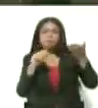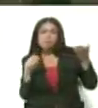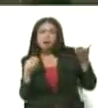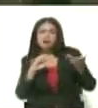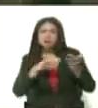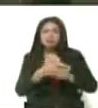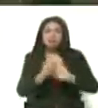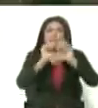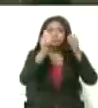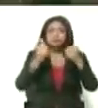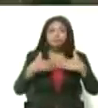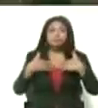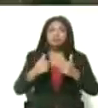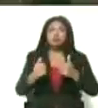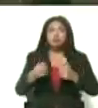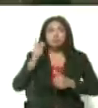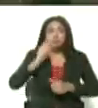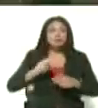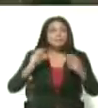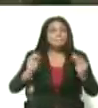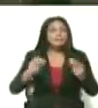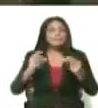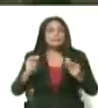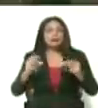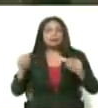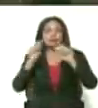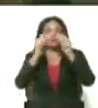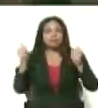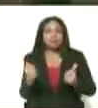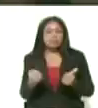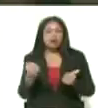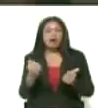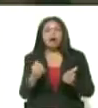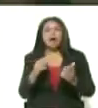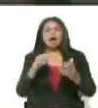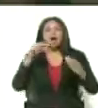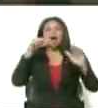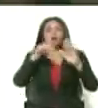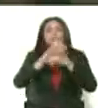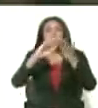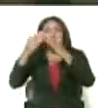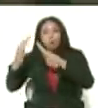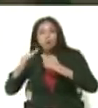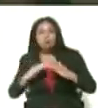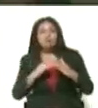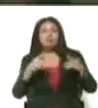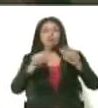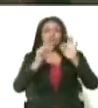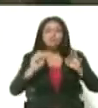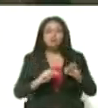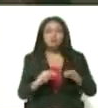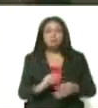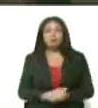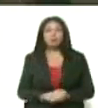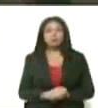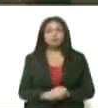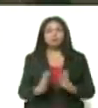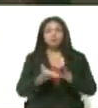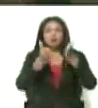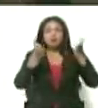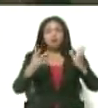nuestro sistema de salud debía activarse, el sistema Barrio Adentro, con la ayuda también de los